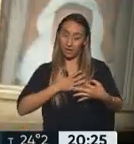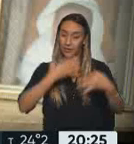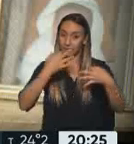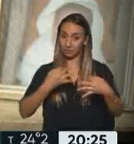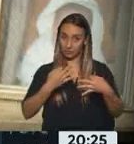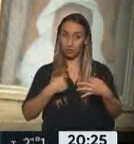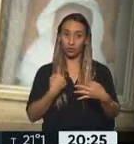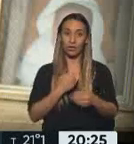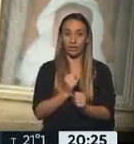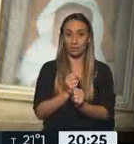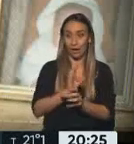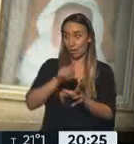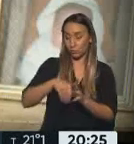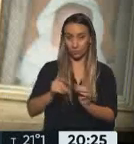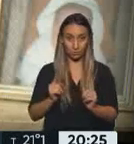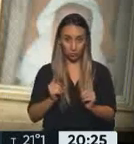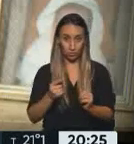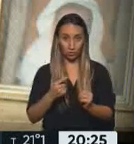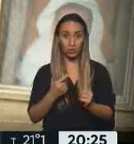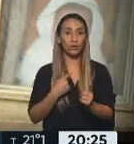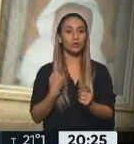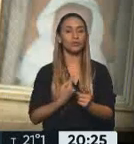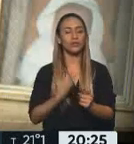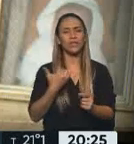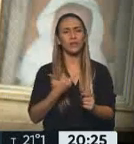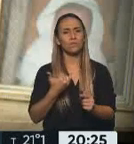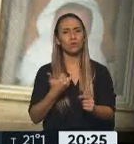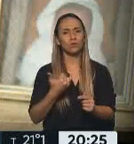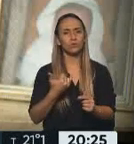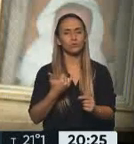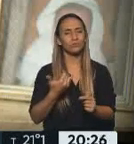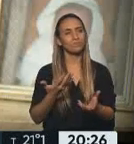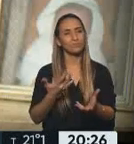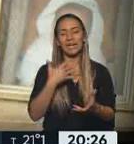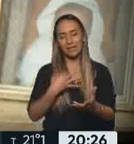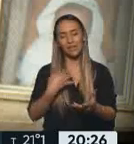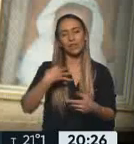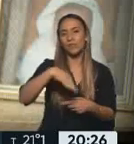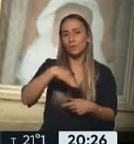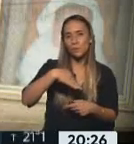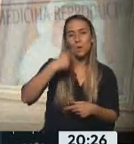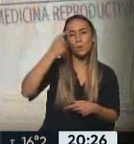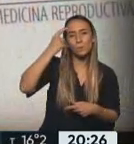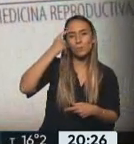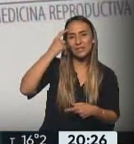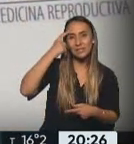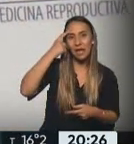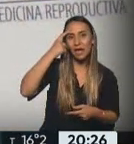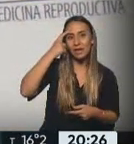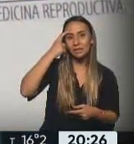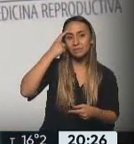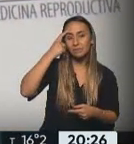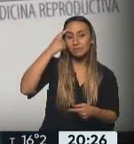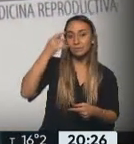que trabajamos en esto, tenemos que pensar que no hay en la